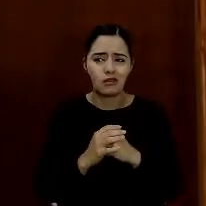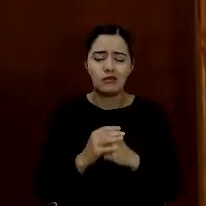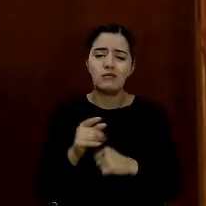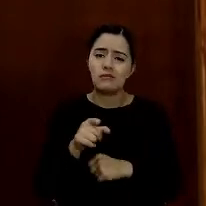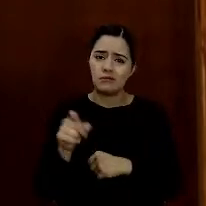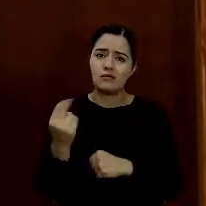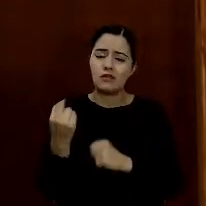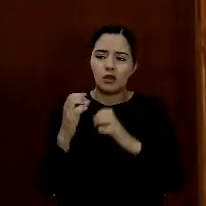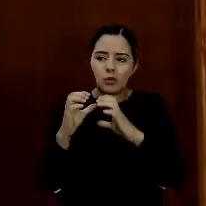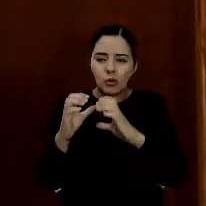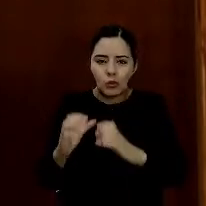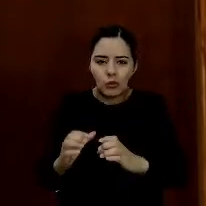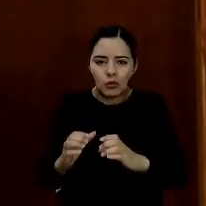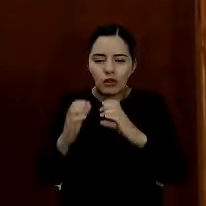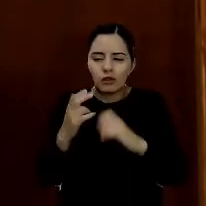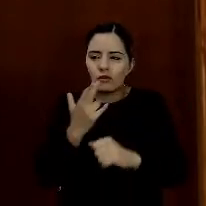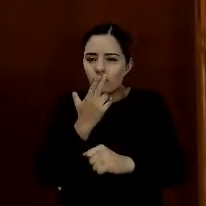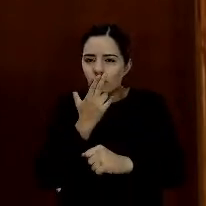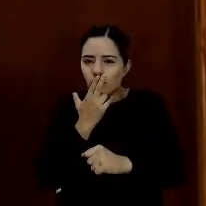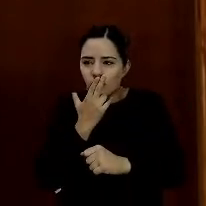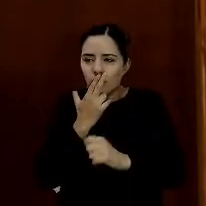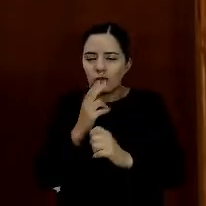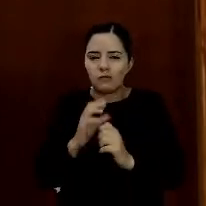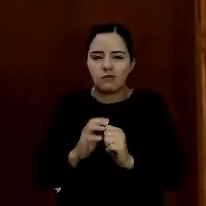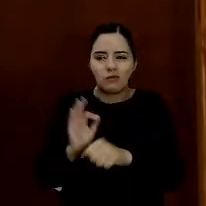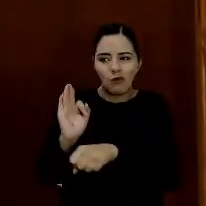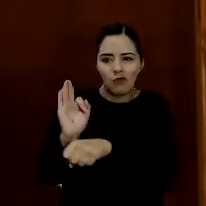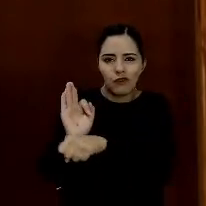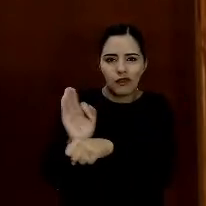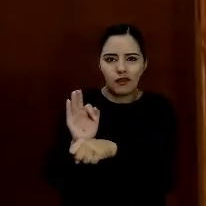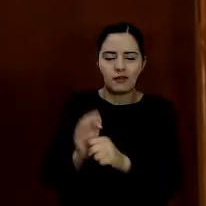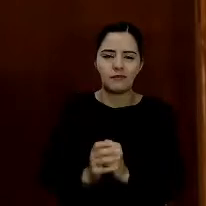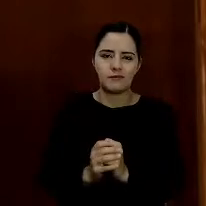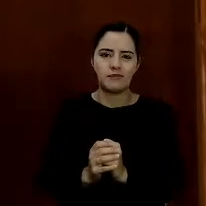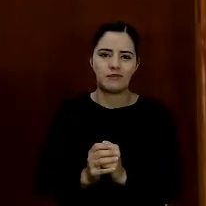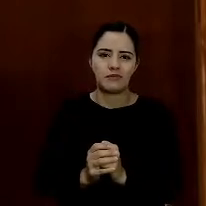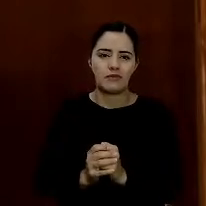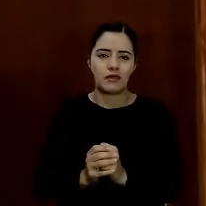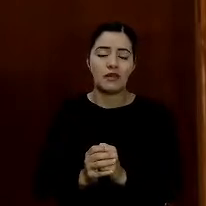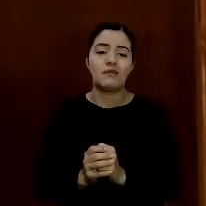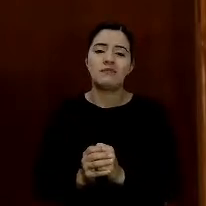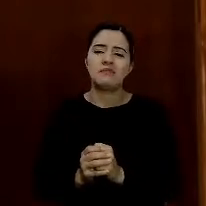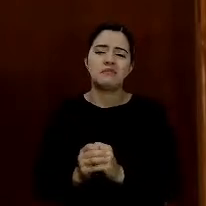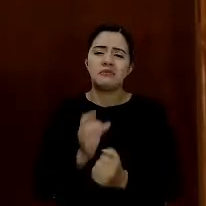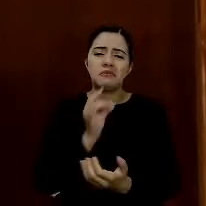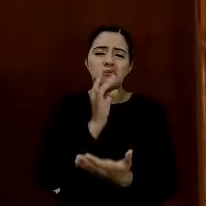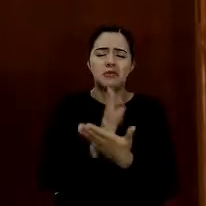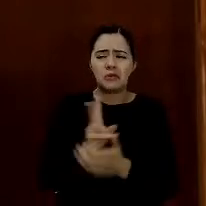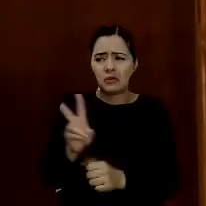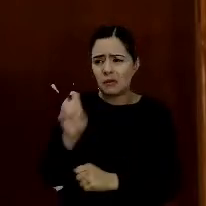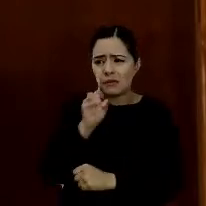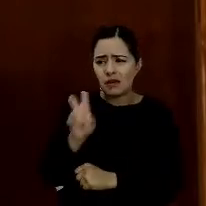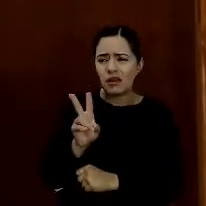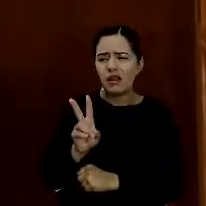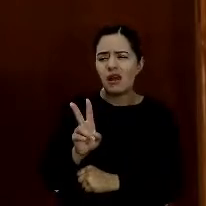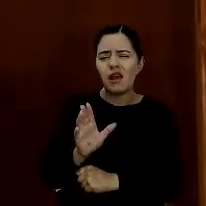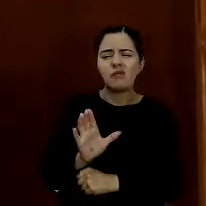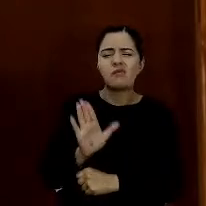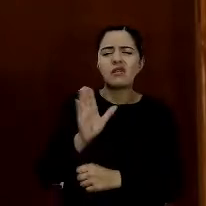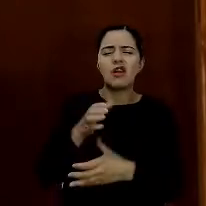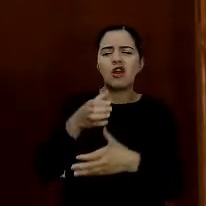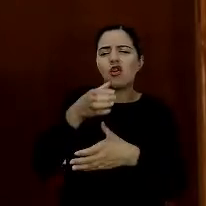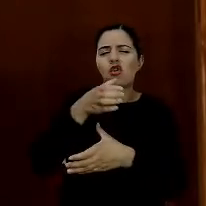conservación y protección. Por el contrario, cual mercancía en el actual